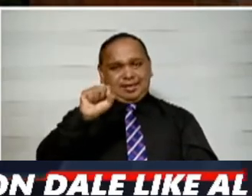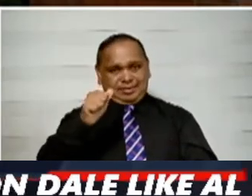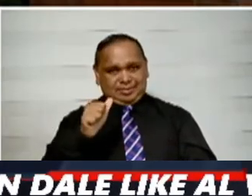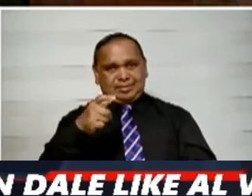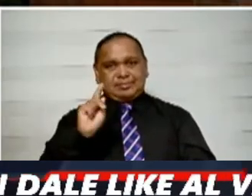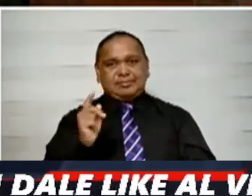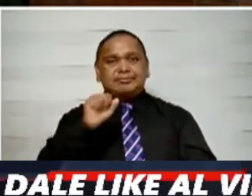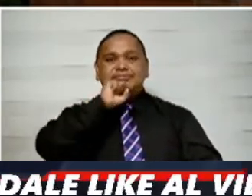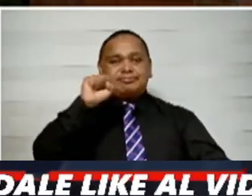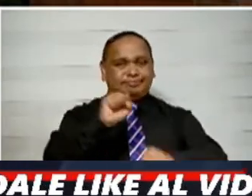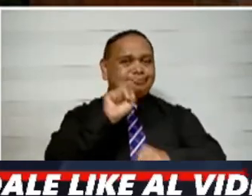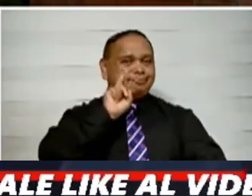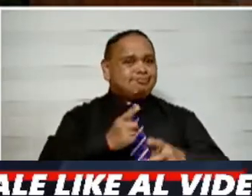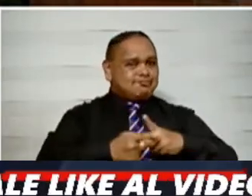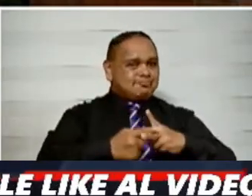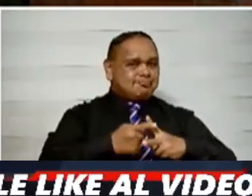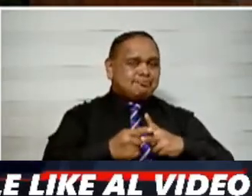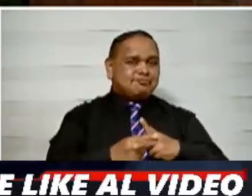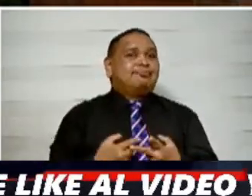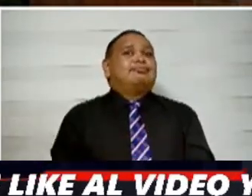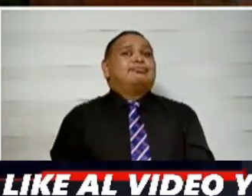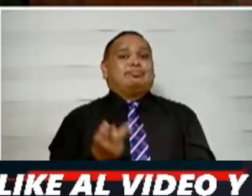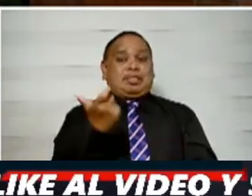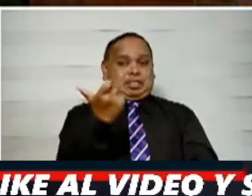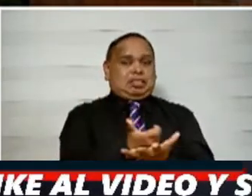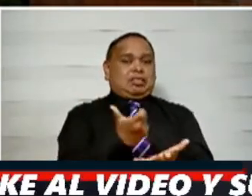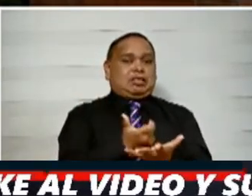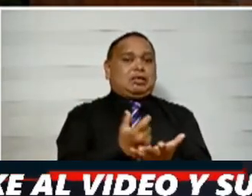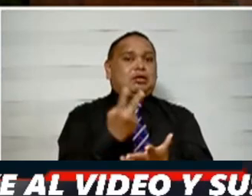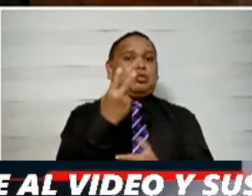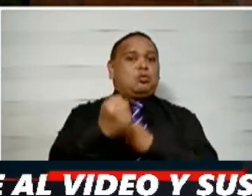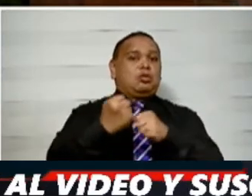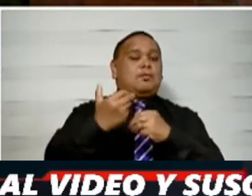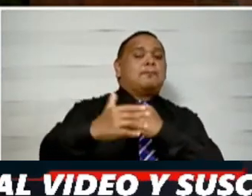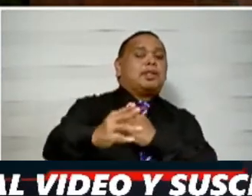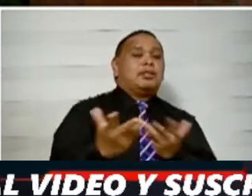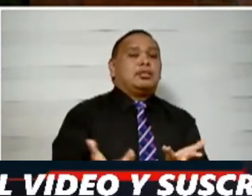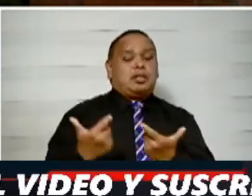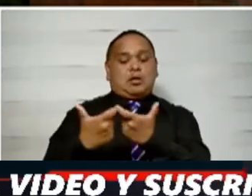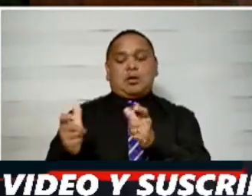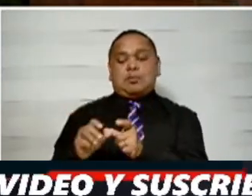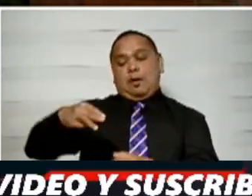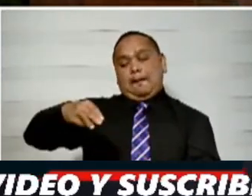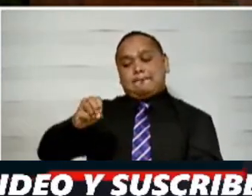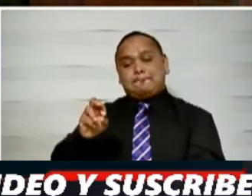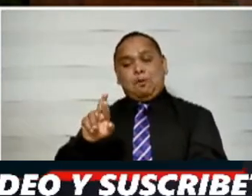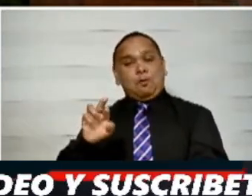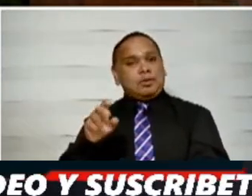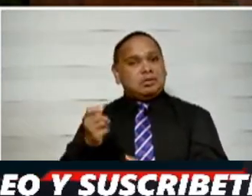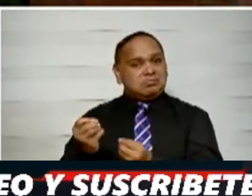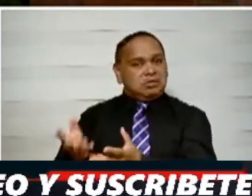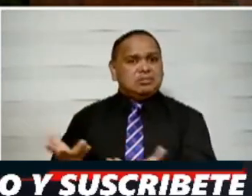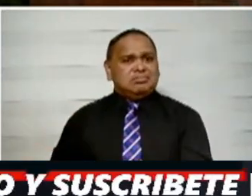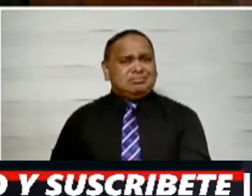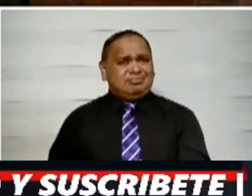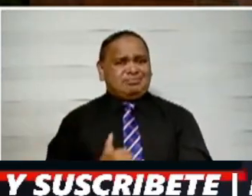no era secretaria de finanzas, no sé cómo pudo haber sacado el dinero de 2 años después para dárselo a Morena. Se equivocaron, ¿no? El proceso que